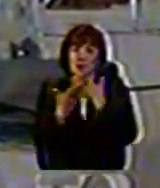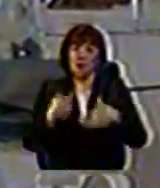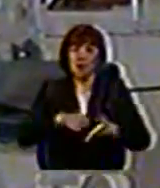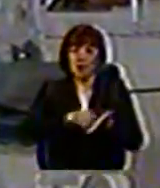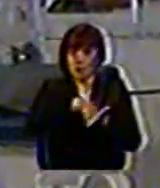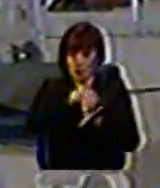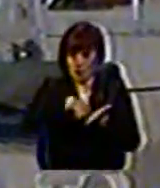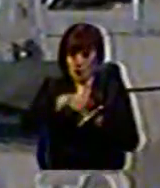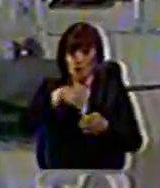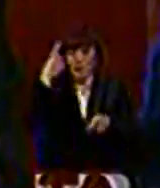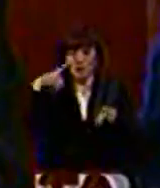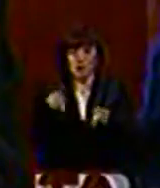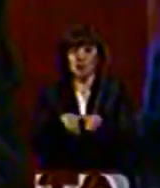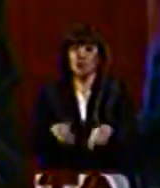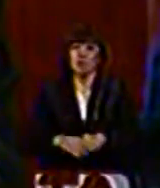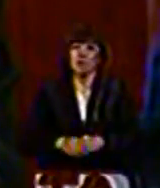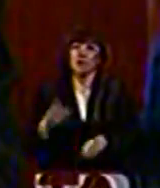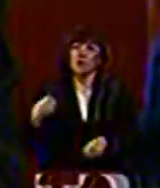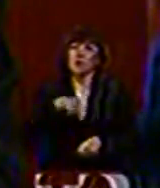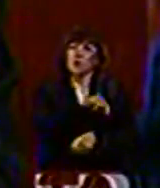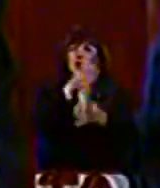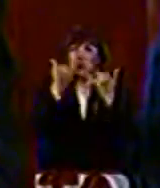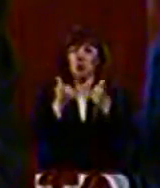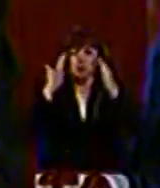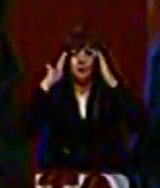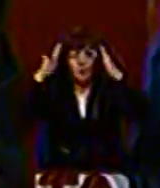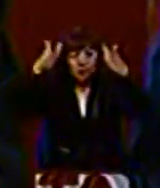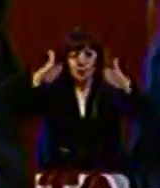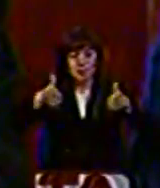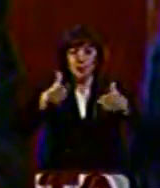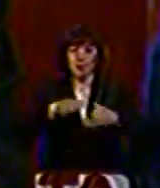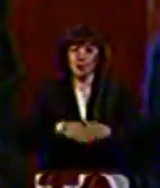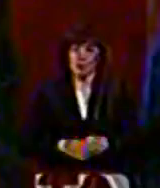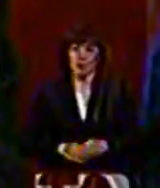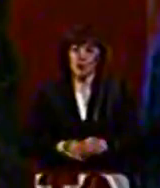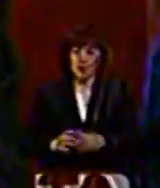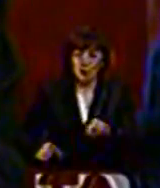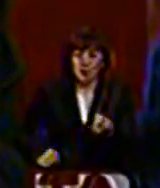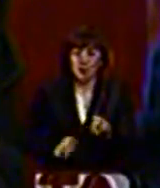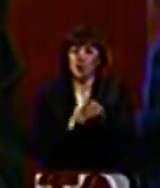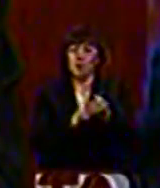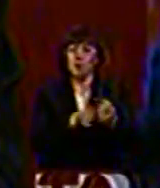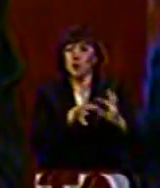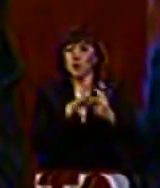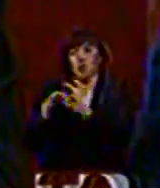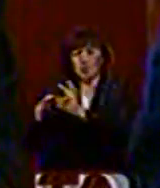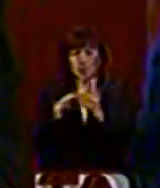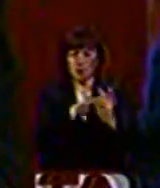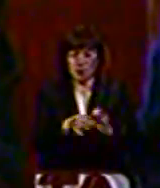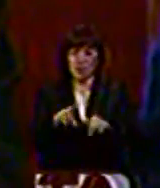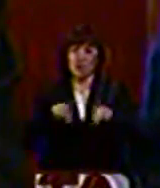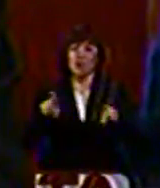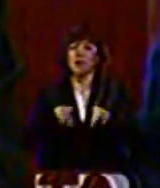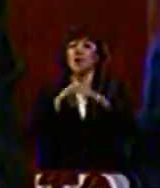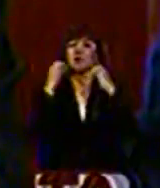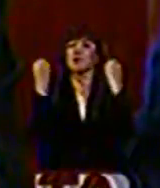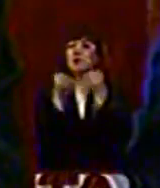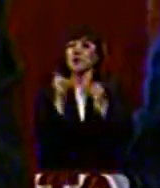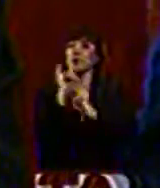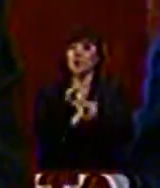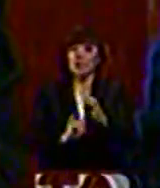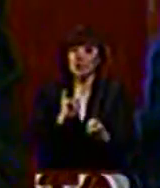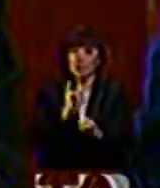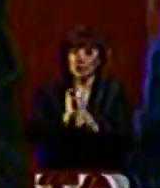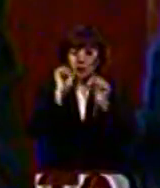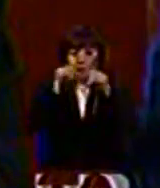explicarón su alcance estamos invocando a los estados cooperantes y los organismos internacionales puedan